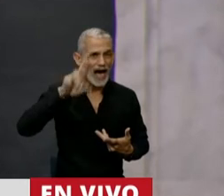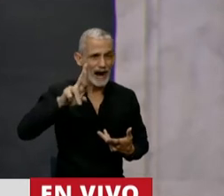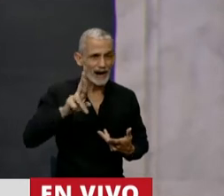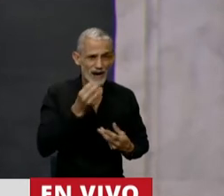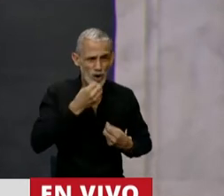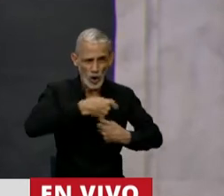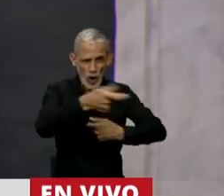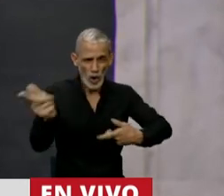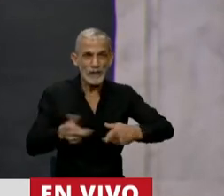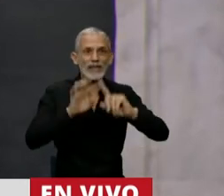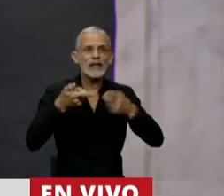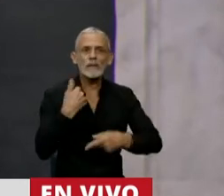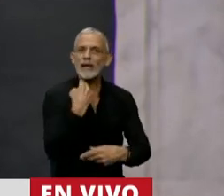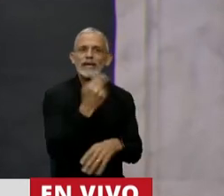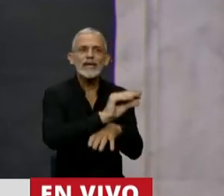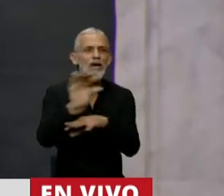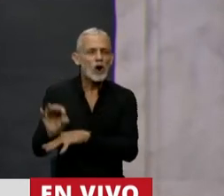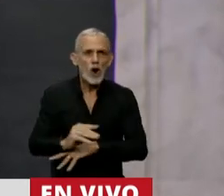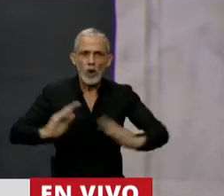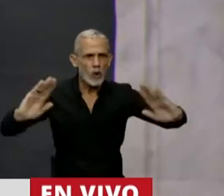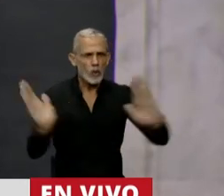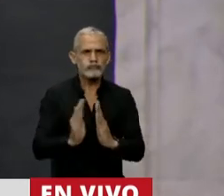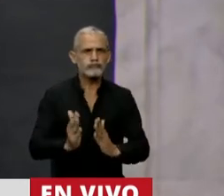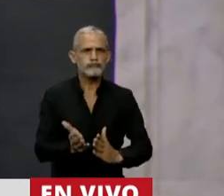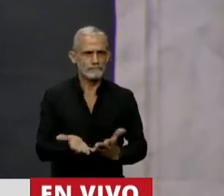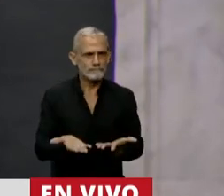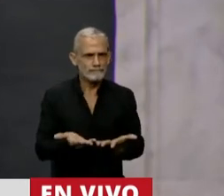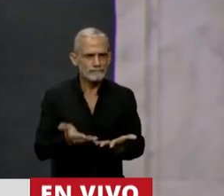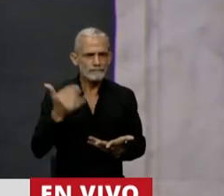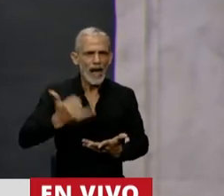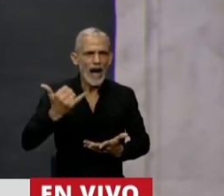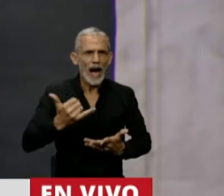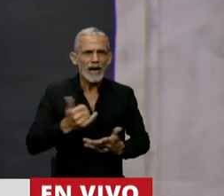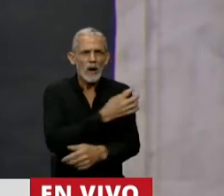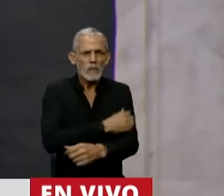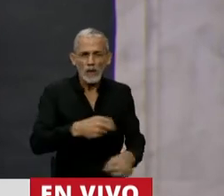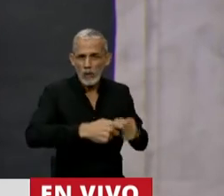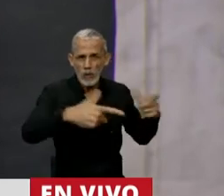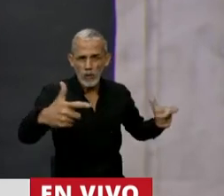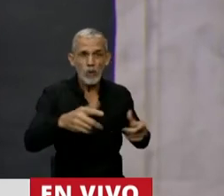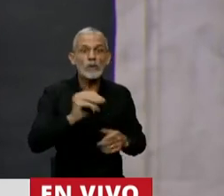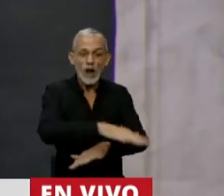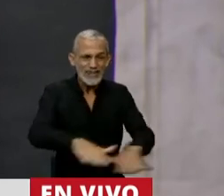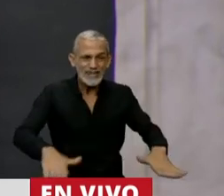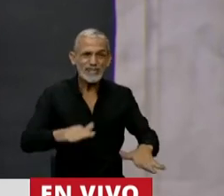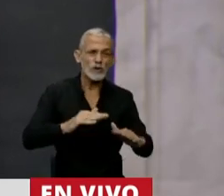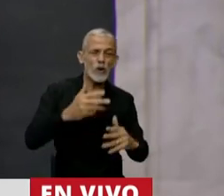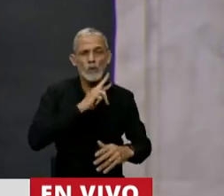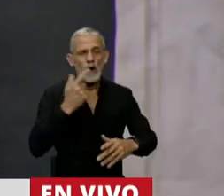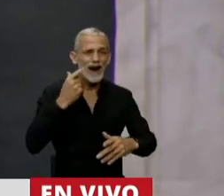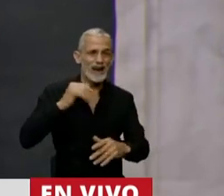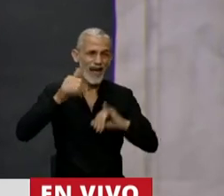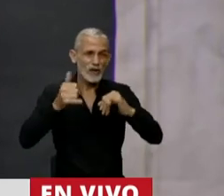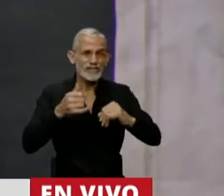términos reales la asignación universal por hijo, en el medio de que estamos en un crecimiento de la pobreza. Los niños, niñas y adolescentes, más